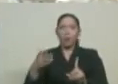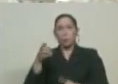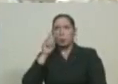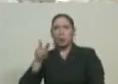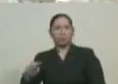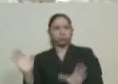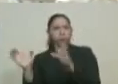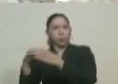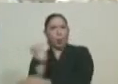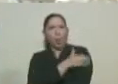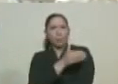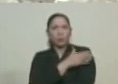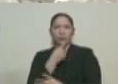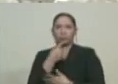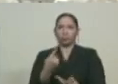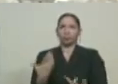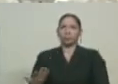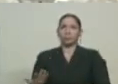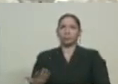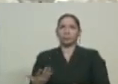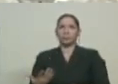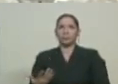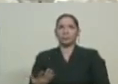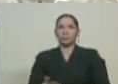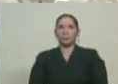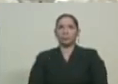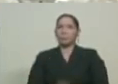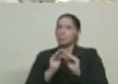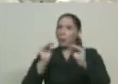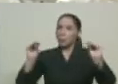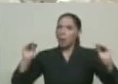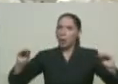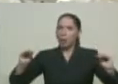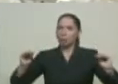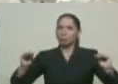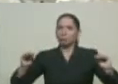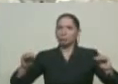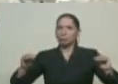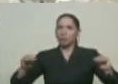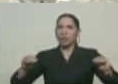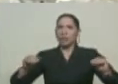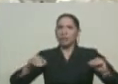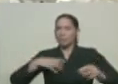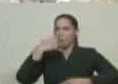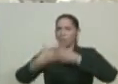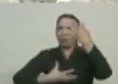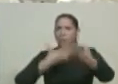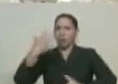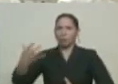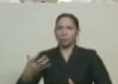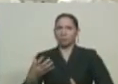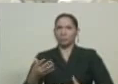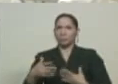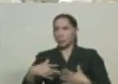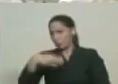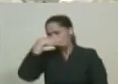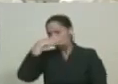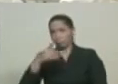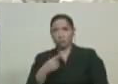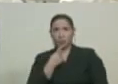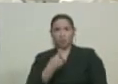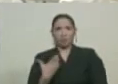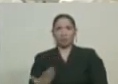venezolana, a la derecha extremista venezolana, llamando a protestar contra las páginas criminales que marcaban ficticiamente